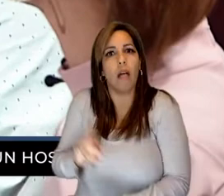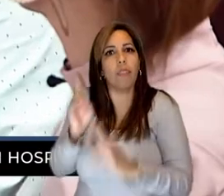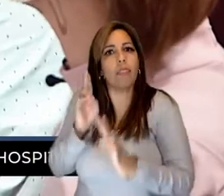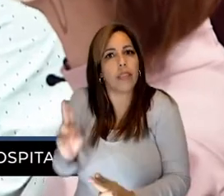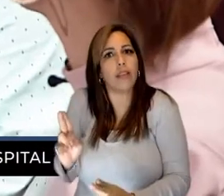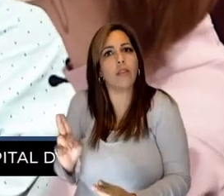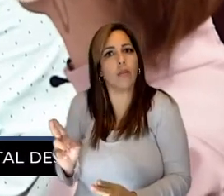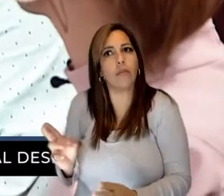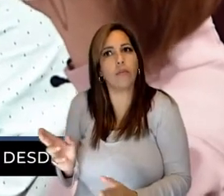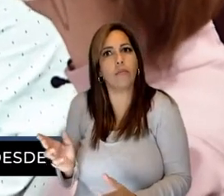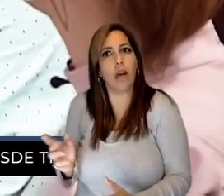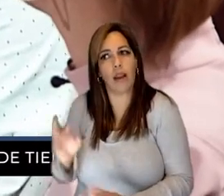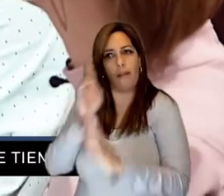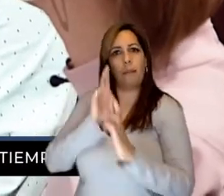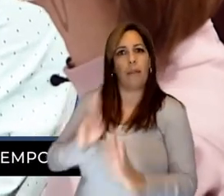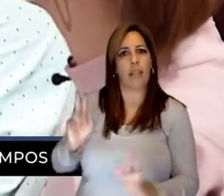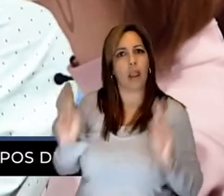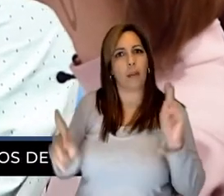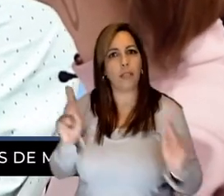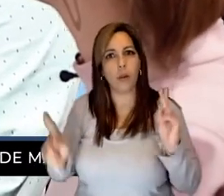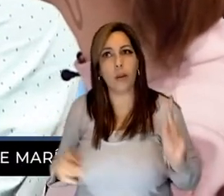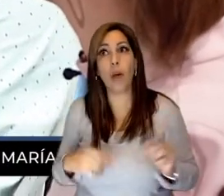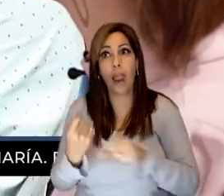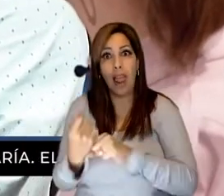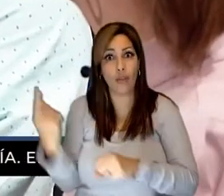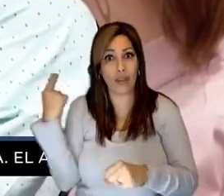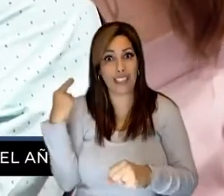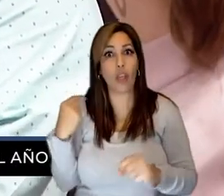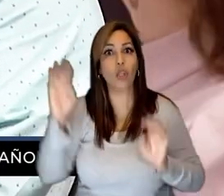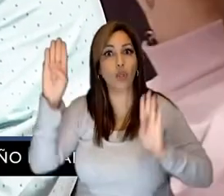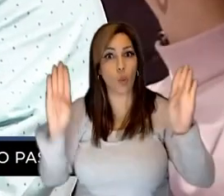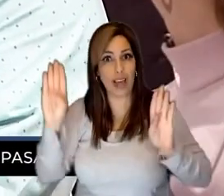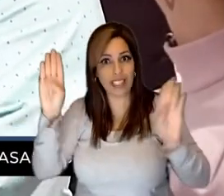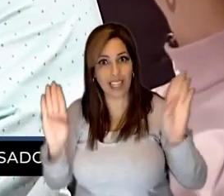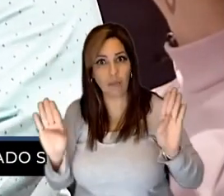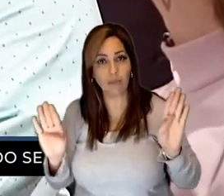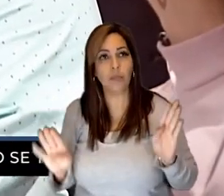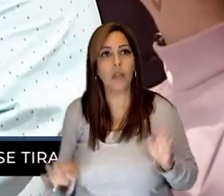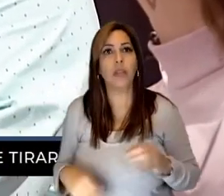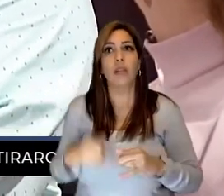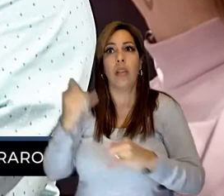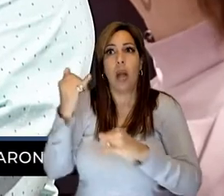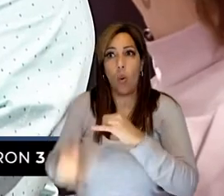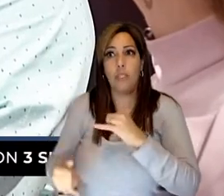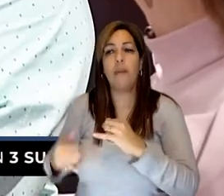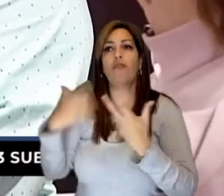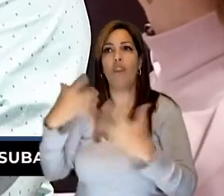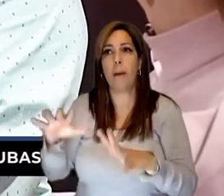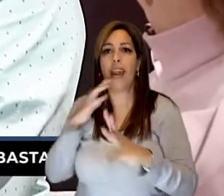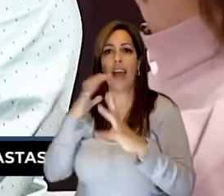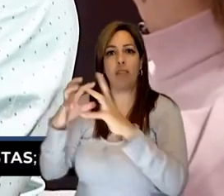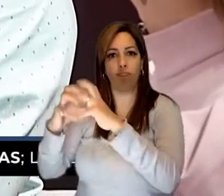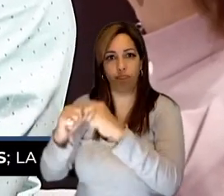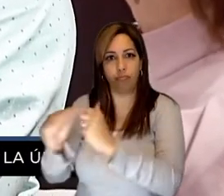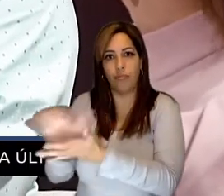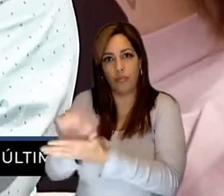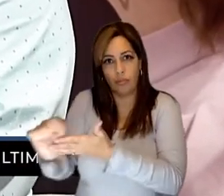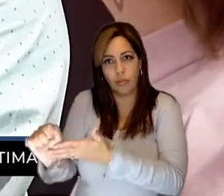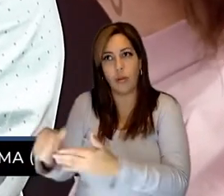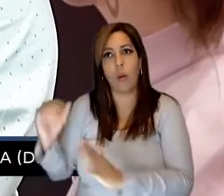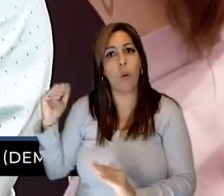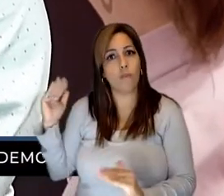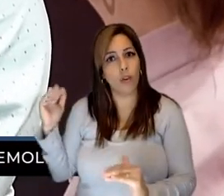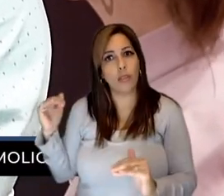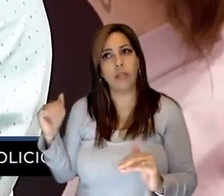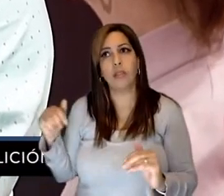hospital digno, como uh-huh. merecemos nosotros allí en la isla municipio. El año pasado se tiraron 3 subastas, la última de ellas fue de demolición y ya se adjudicó y esperemos ya que